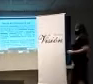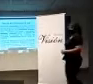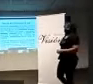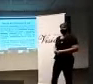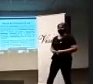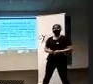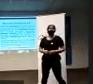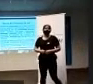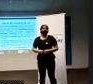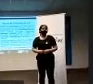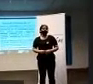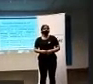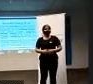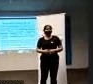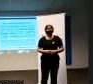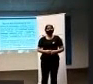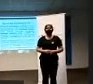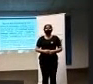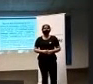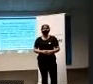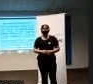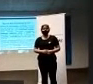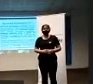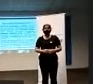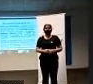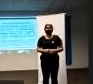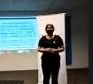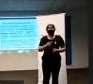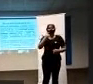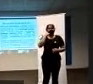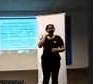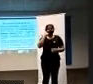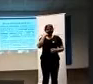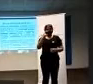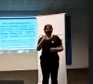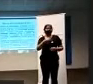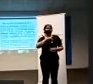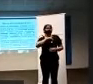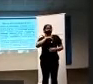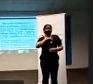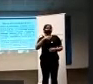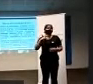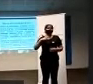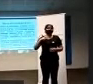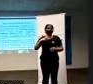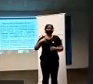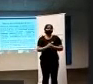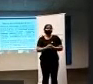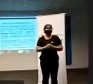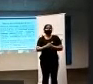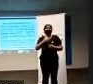principalmente aquellas que tienen obesidad, enfermedad cardiovascular, enfermedad respiratoria crónica y diabetes. Se recomienda la